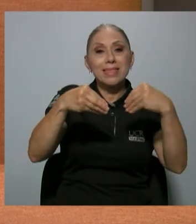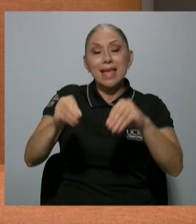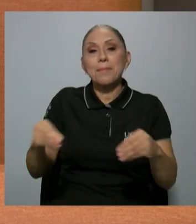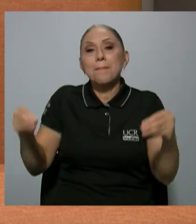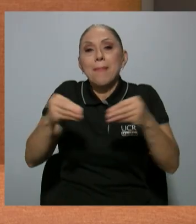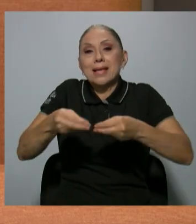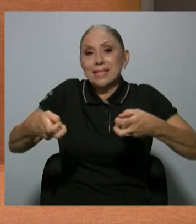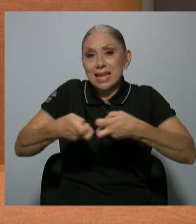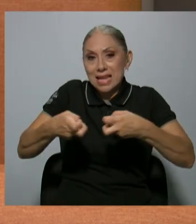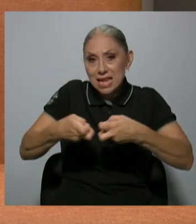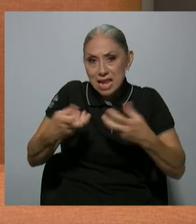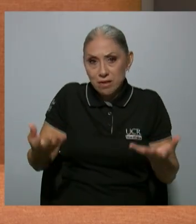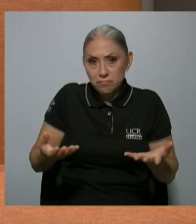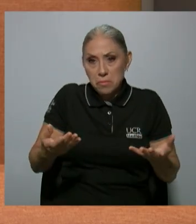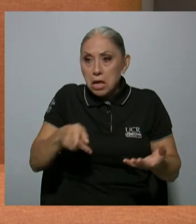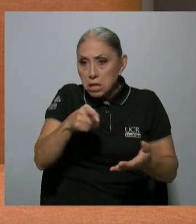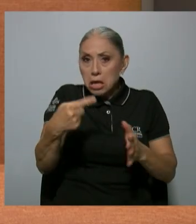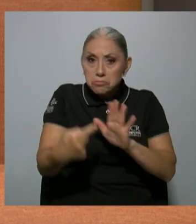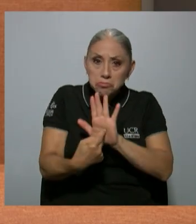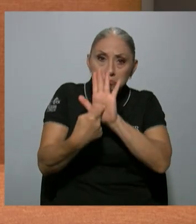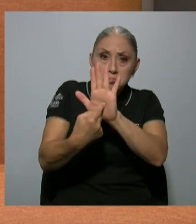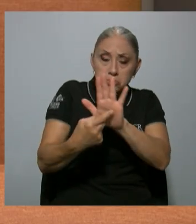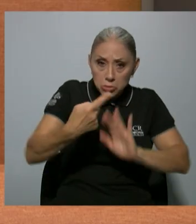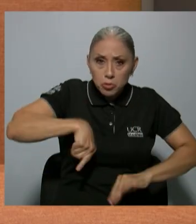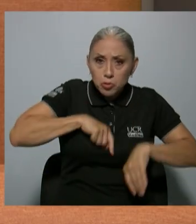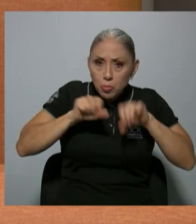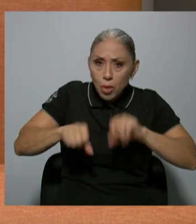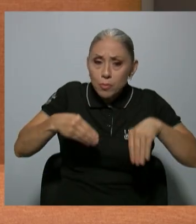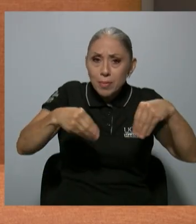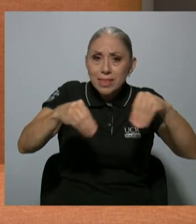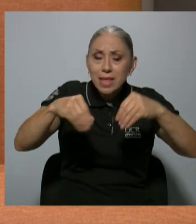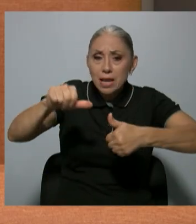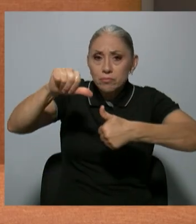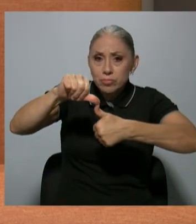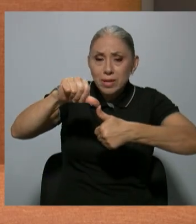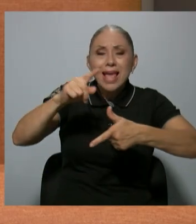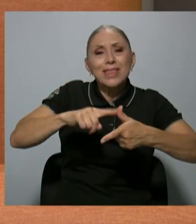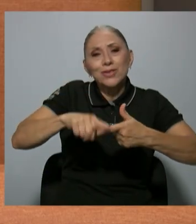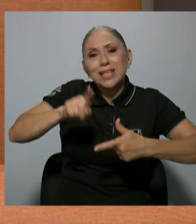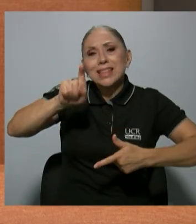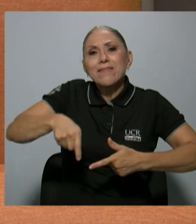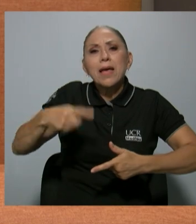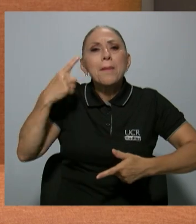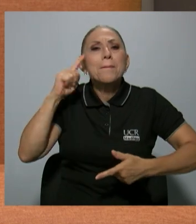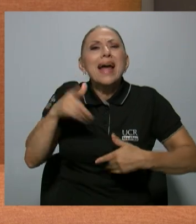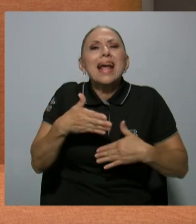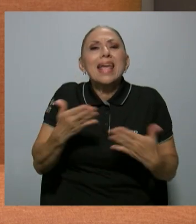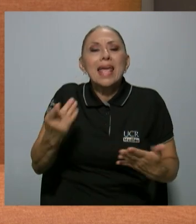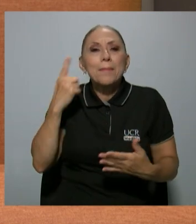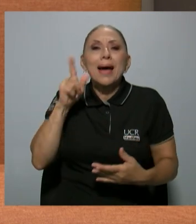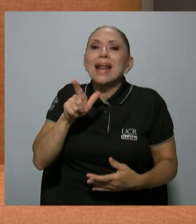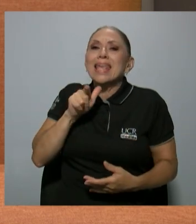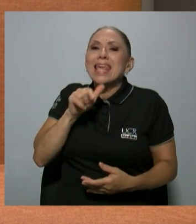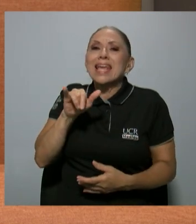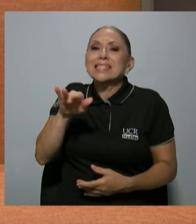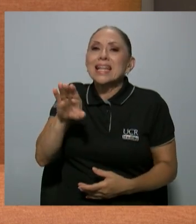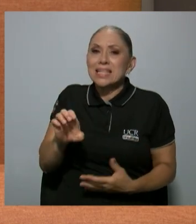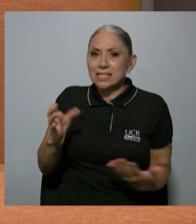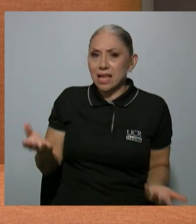dando la capacidad para el mercado centroamericano, por ejemplo. Entonces ahí habría que abrir la discusión entonces para qué y para quién es el ICE, a quién está respondiendo y cuáles son